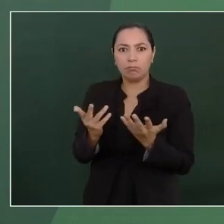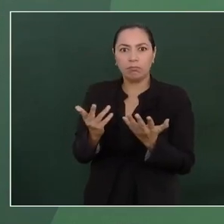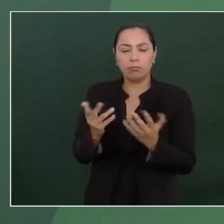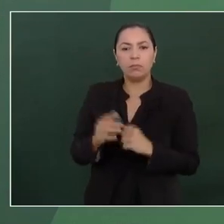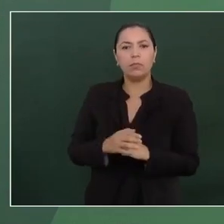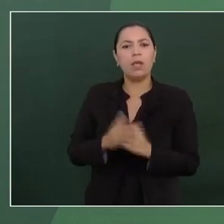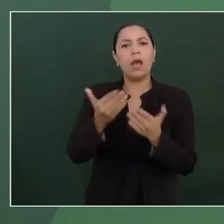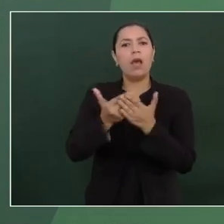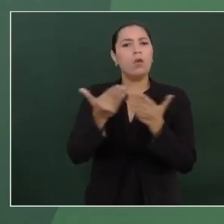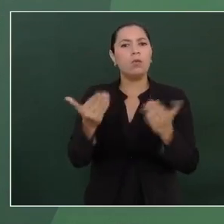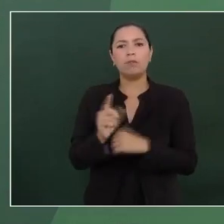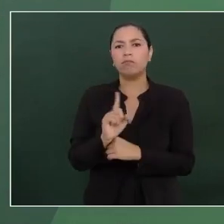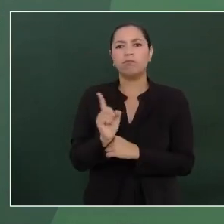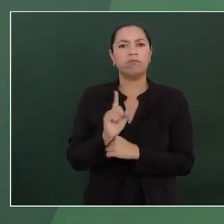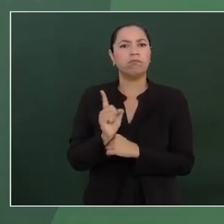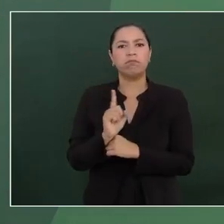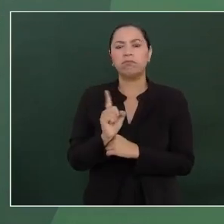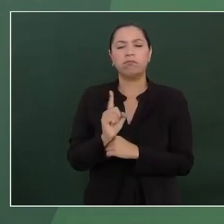Ahora no.